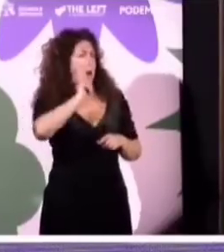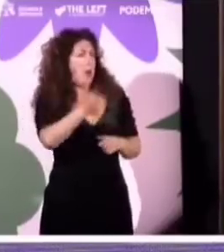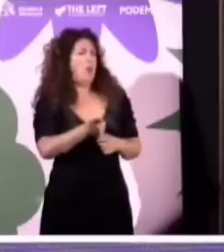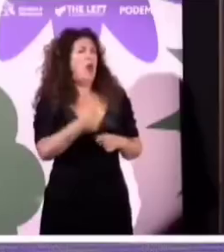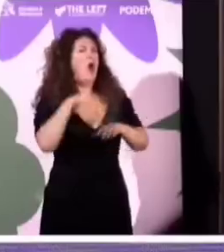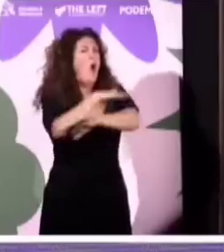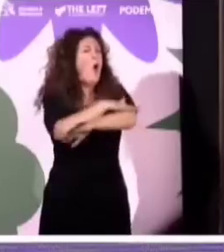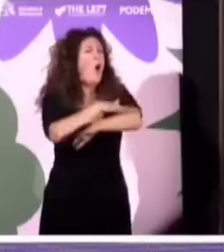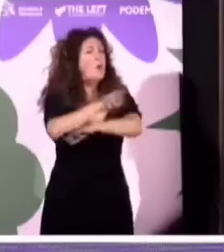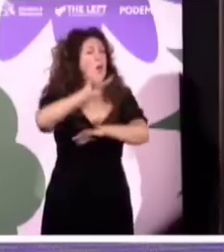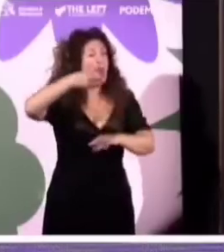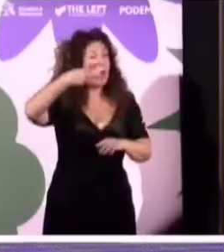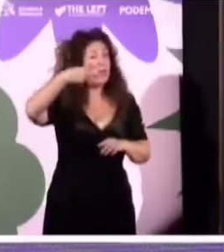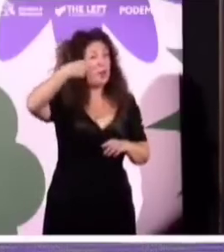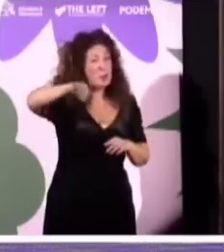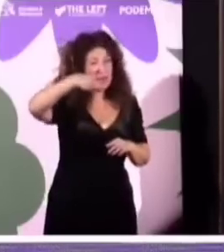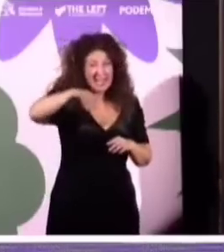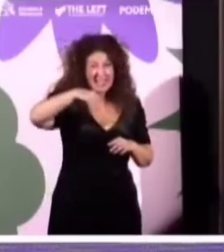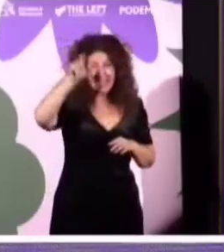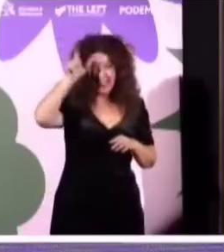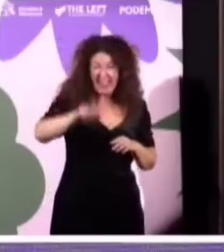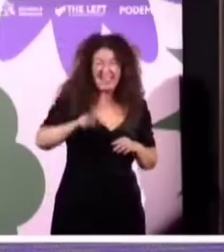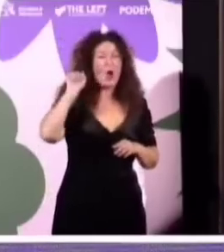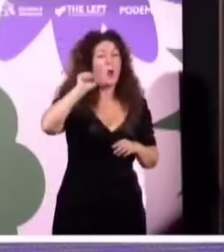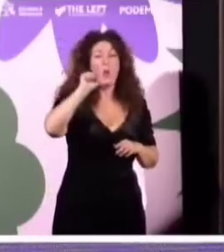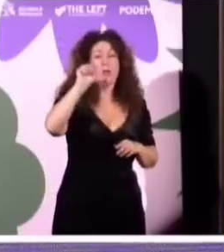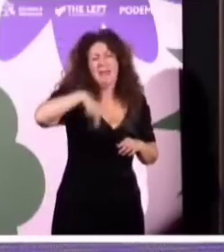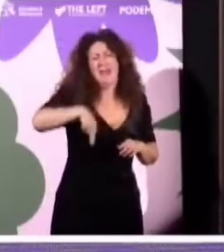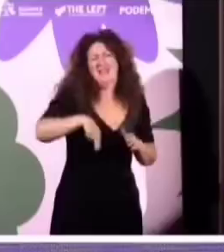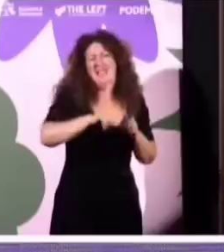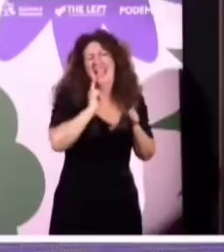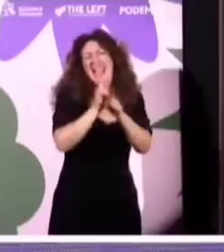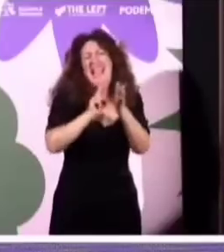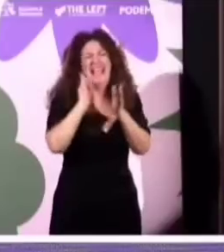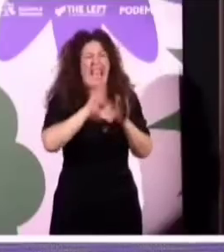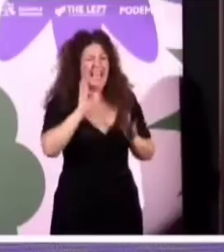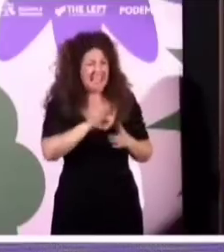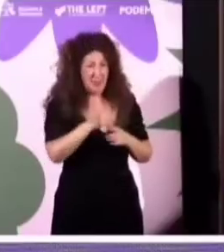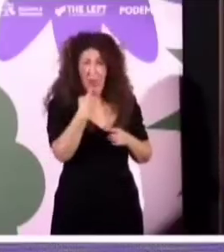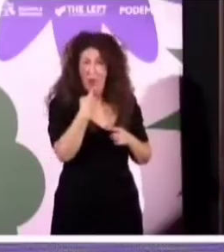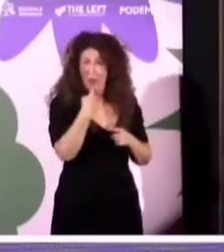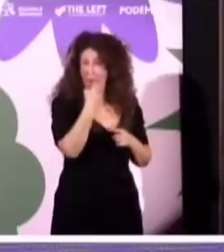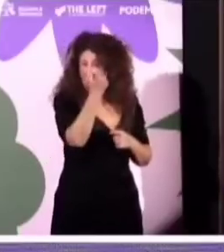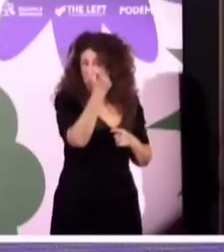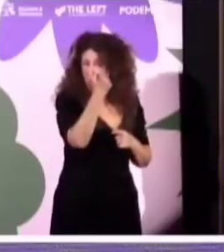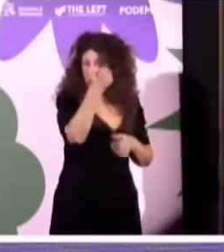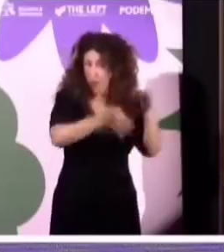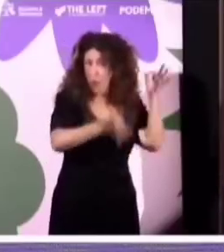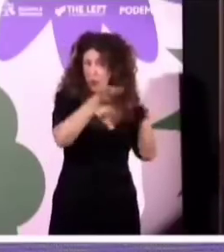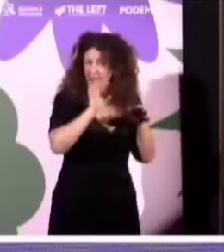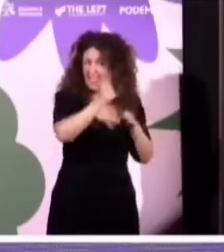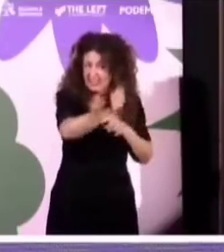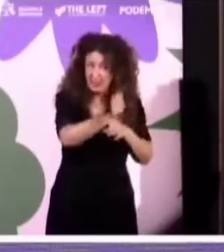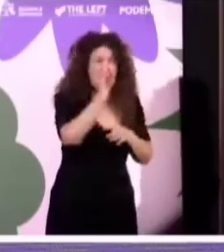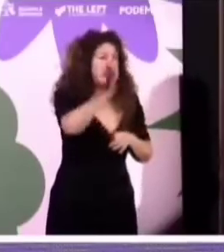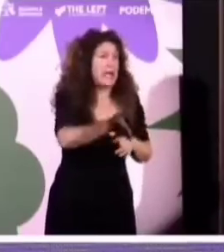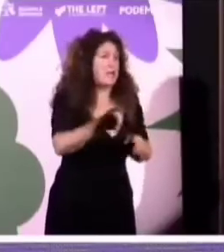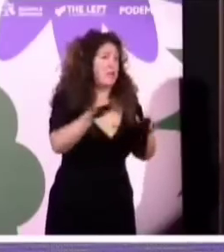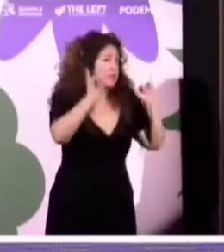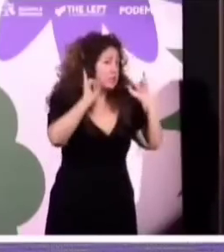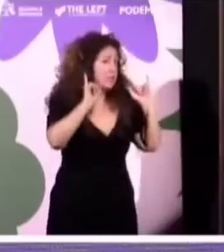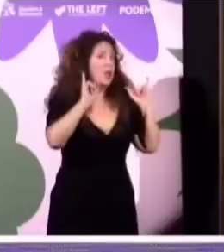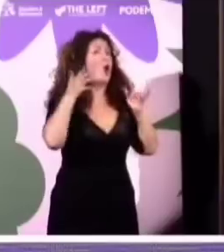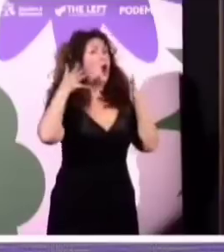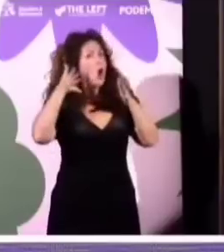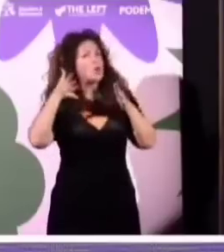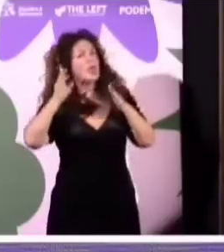gobierno con un vicepresidente comunista es un gobierno ilegítimo. Lo decía una autoridad judicial de este país que, por supuesto, no fue sancionado por el Consejo General